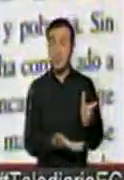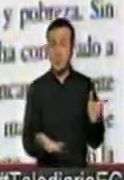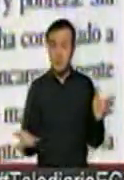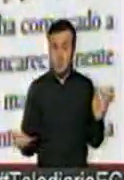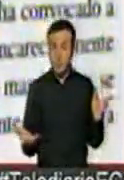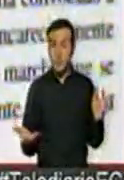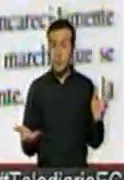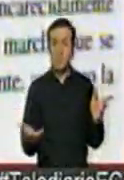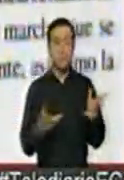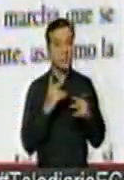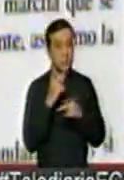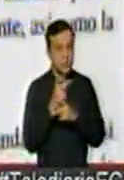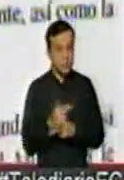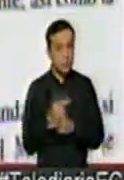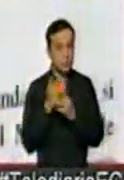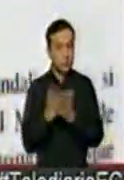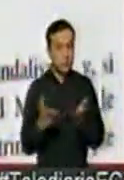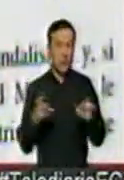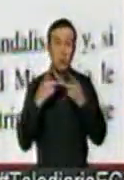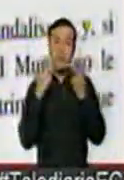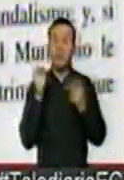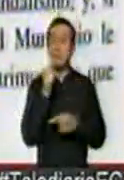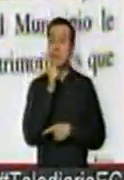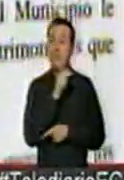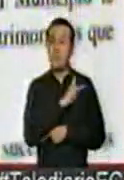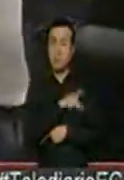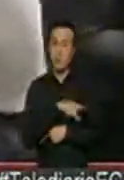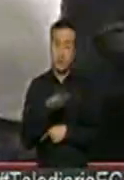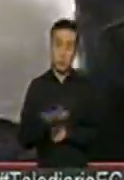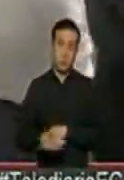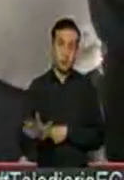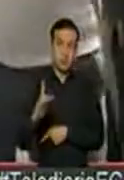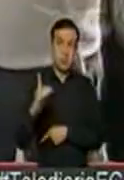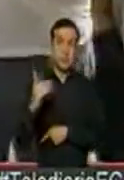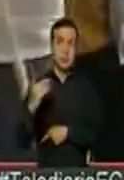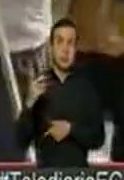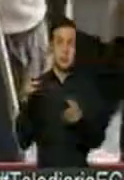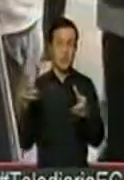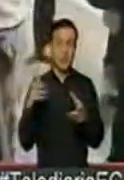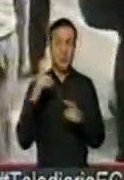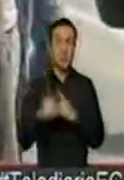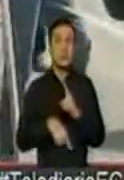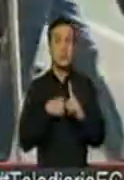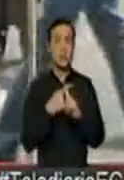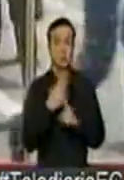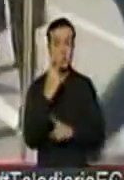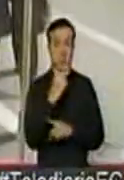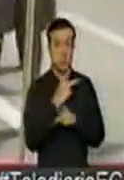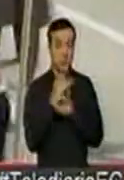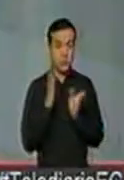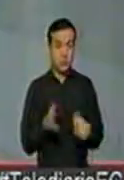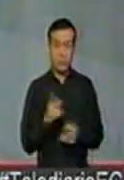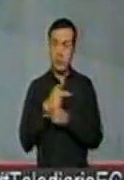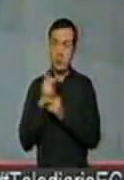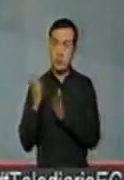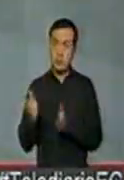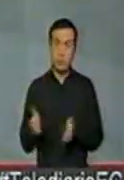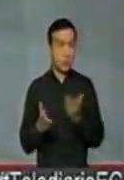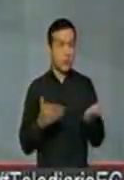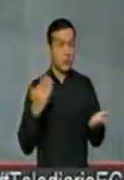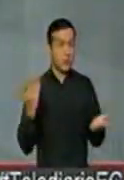y defienda los bienes públicos y privados de la capital. A este pedido se sumaron dos concejales más. No